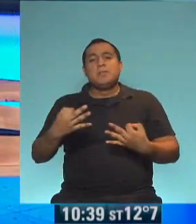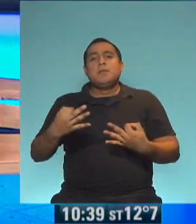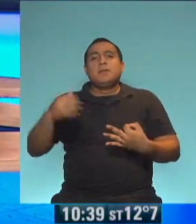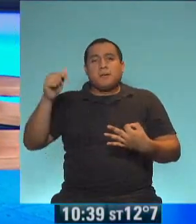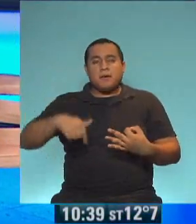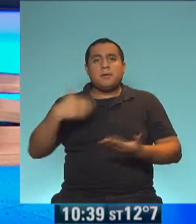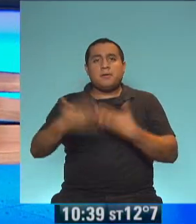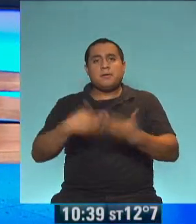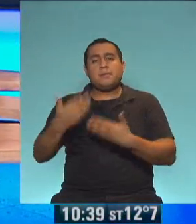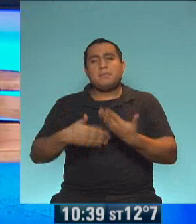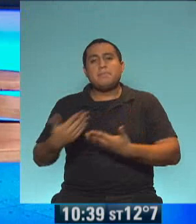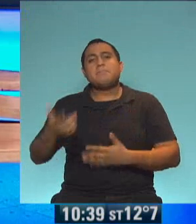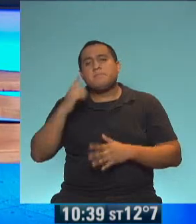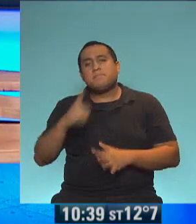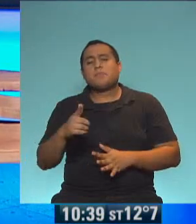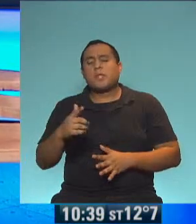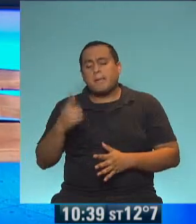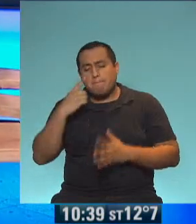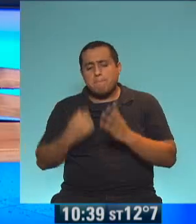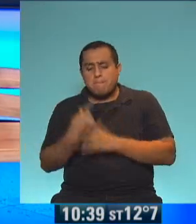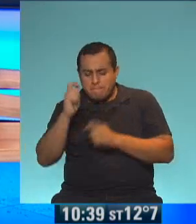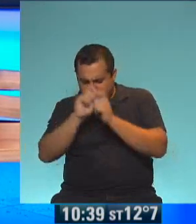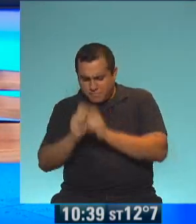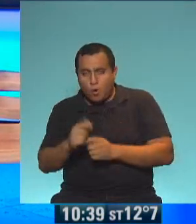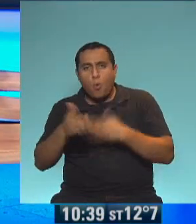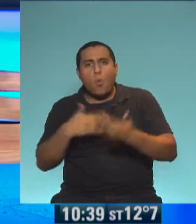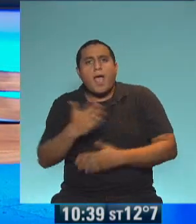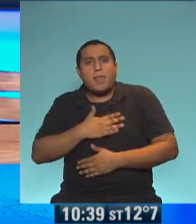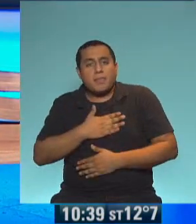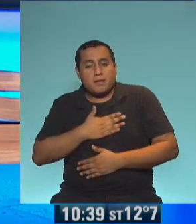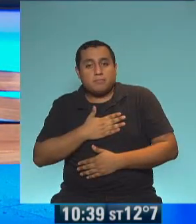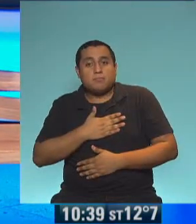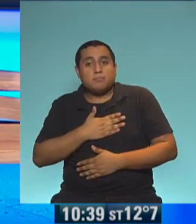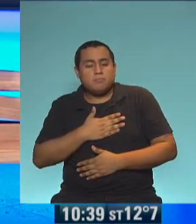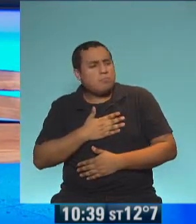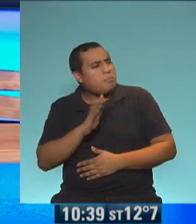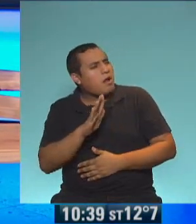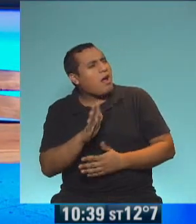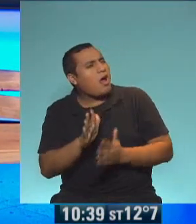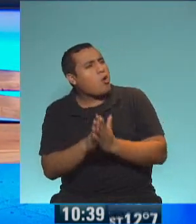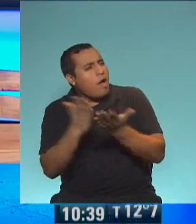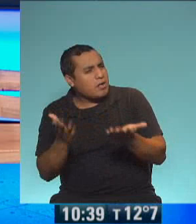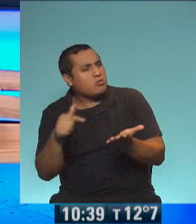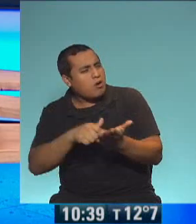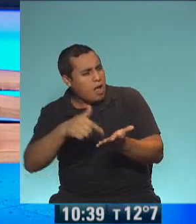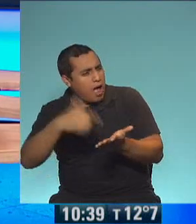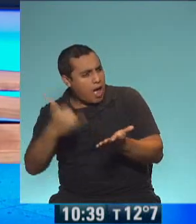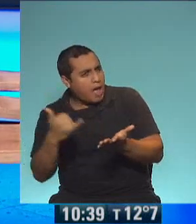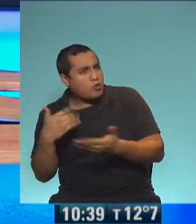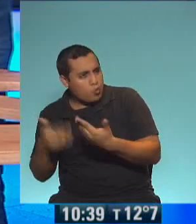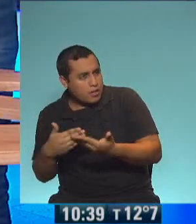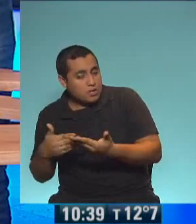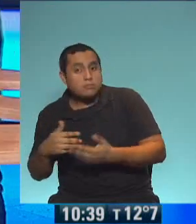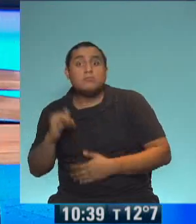juguetes, ahora vamos a crear nuestros propios juguetes. ¡Genial! ¿Y estos juguetes están en el cuadernillo? están en el cuaderno. Claro, a ver, los